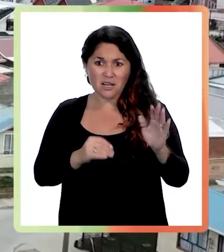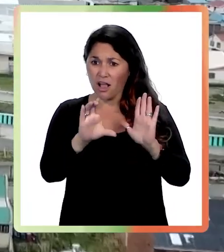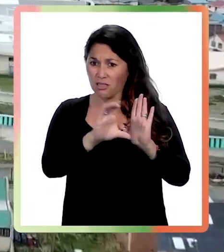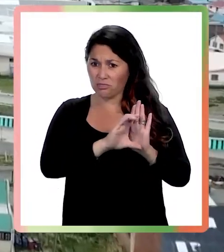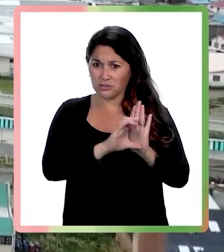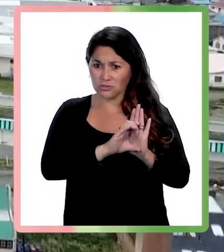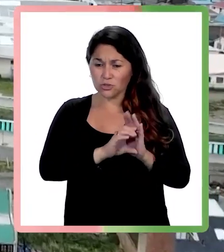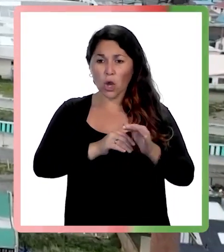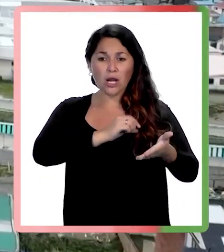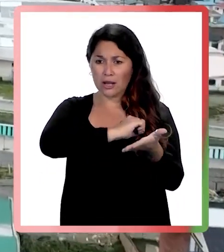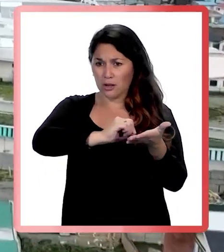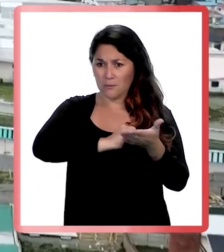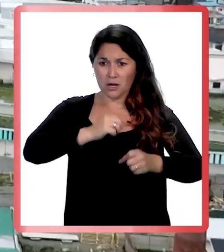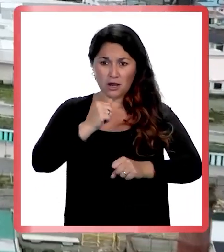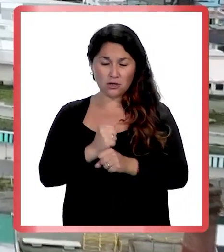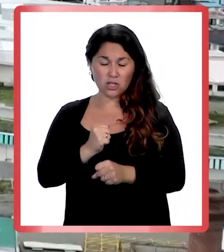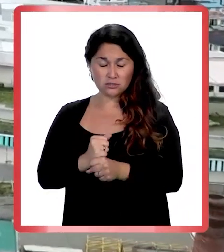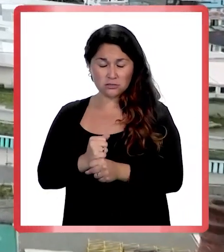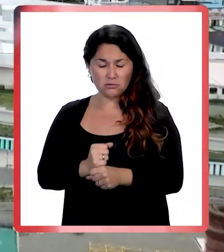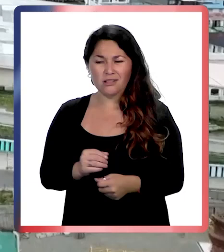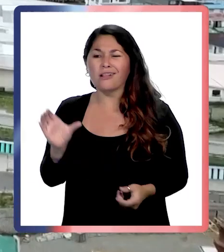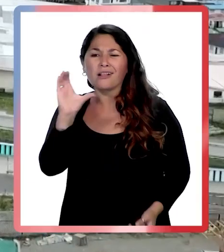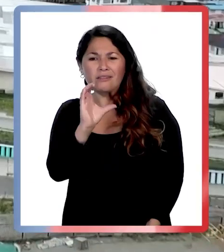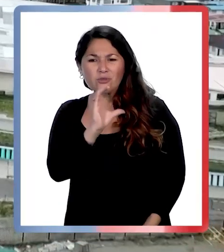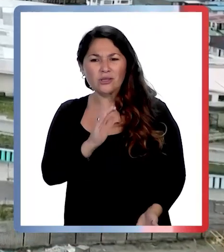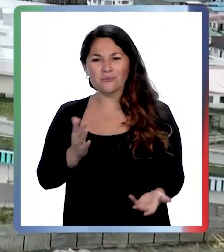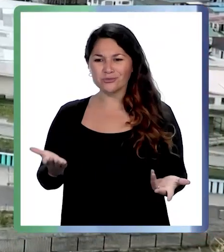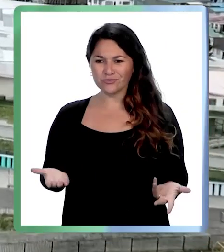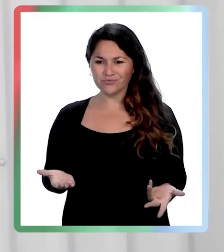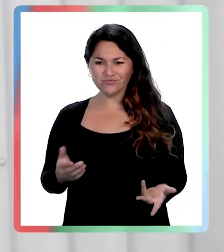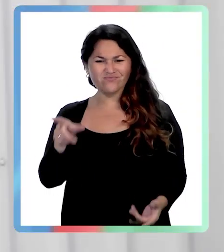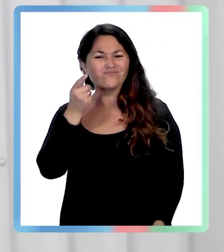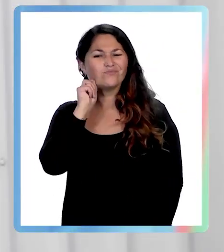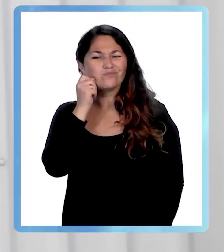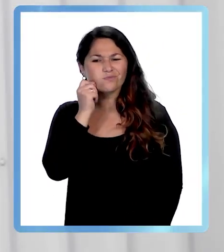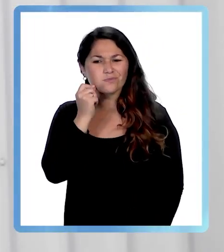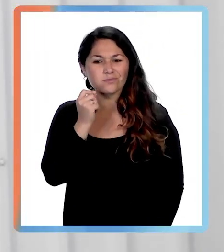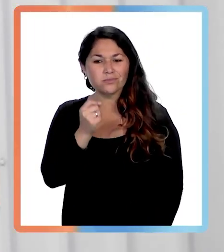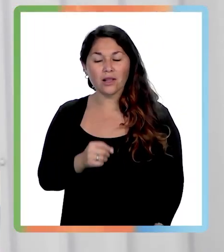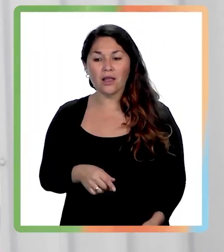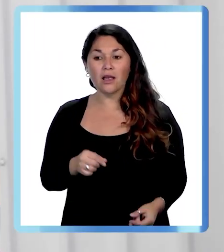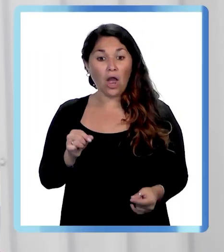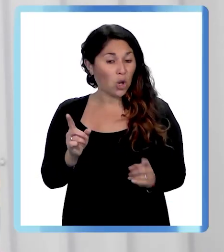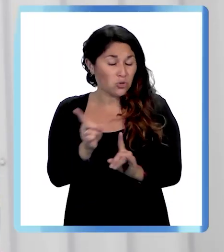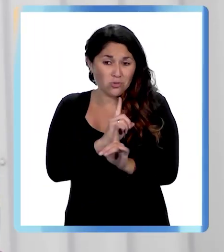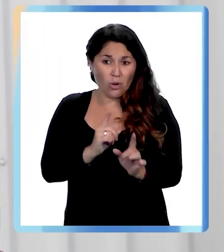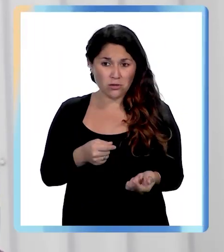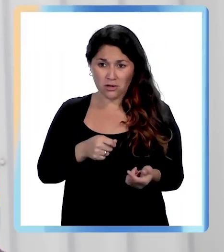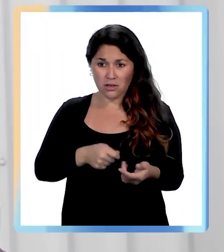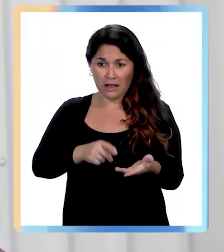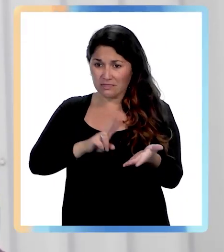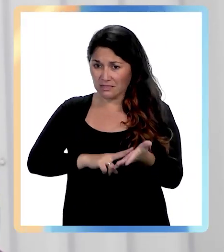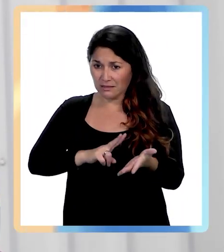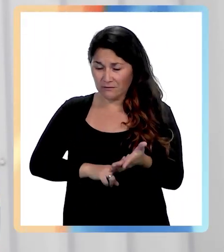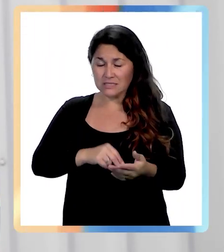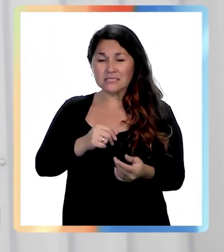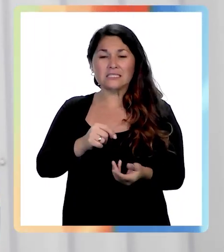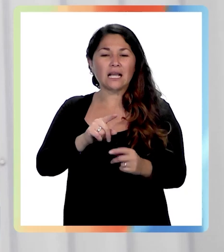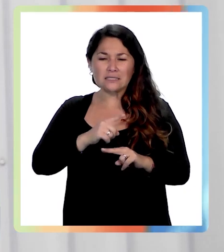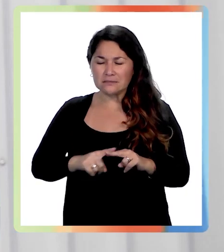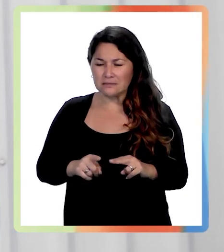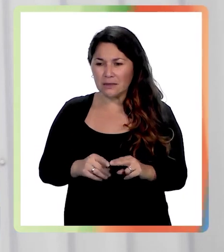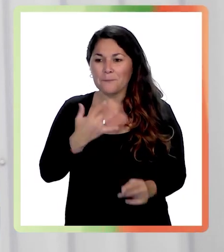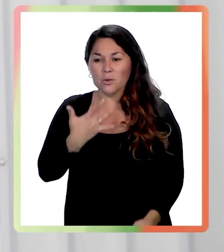constitucional, administrativo y laboral. Y lo que buscamos finalmente es que este impacto no llegue, porque es un impacto